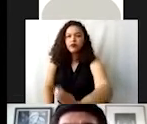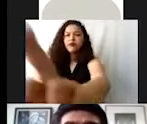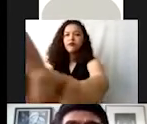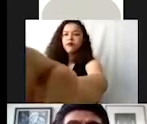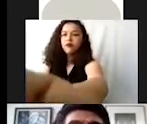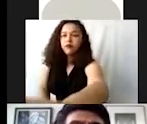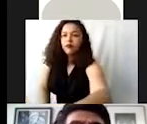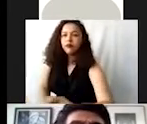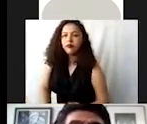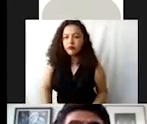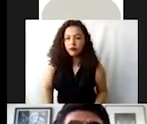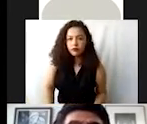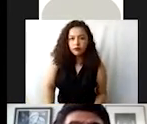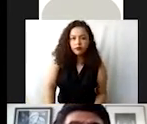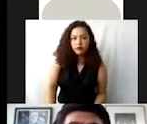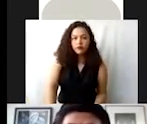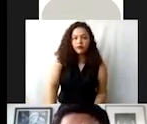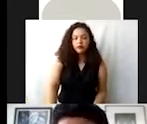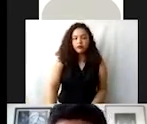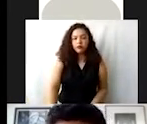Y aquí también tenemos otra,